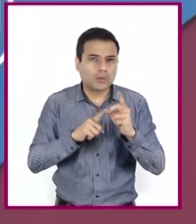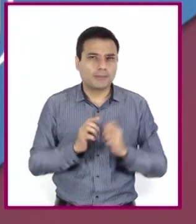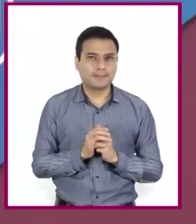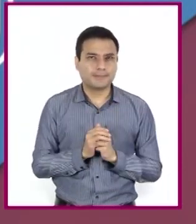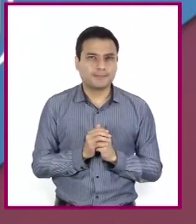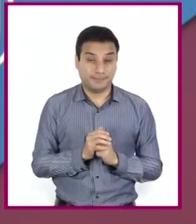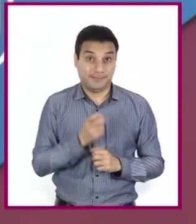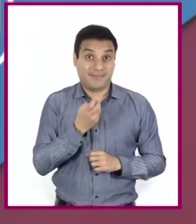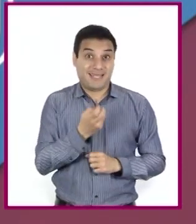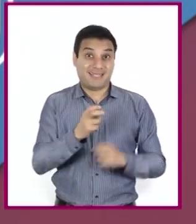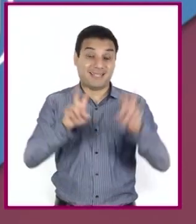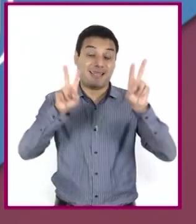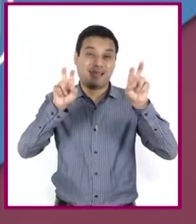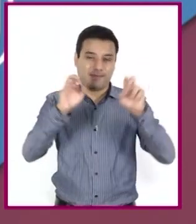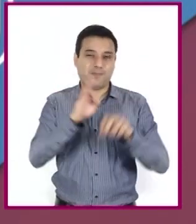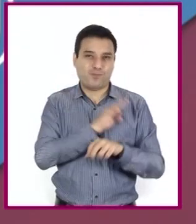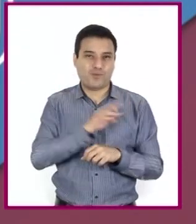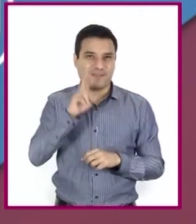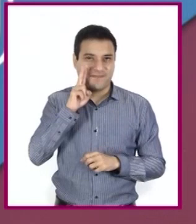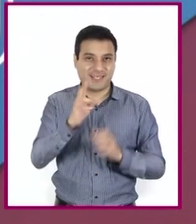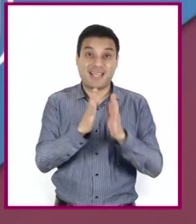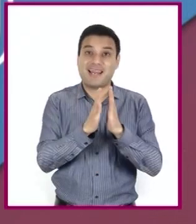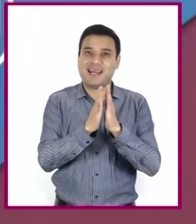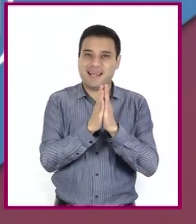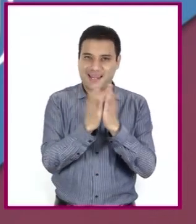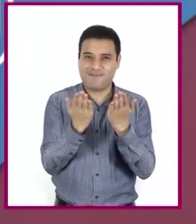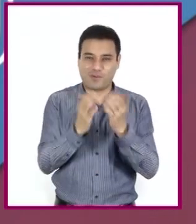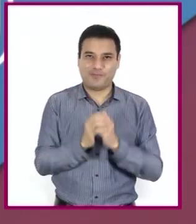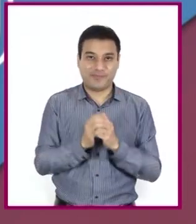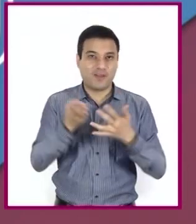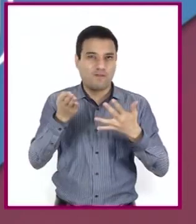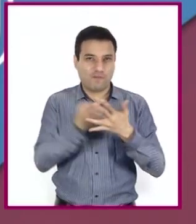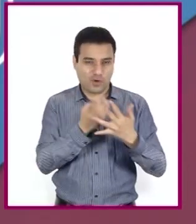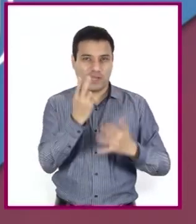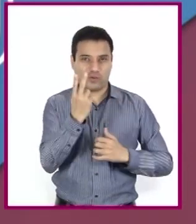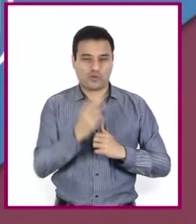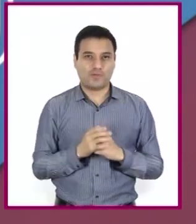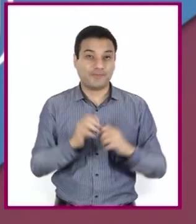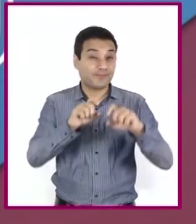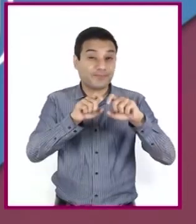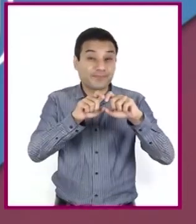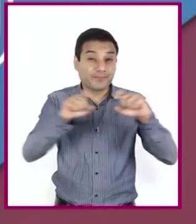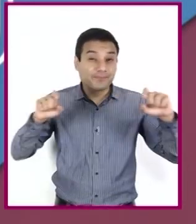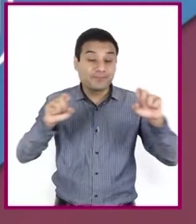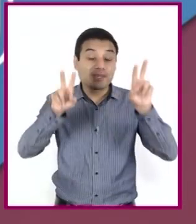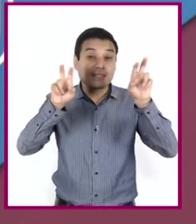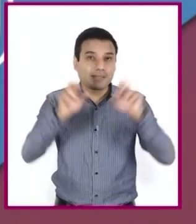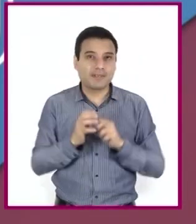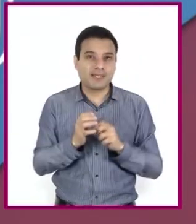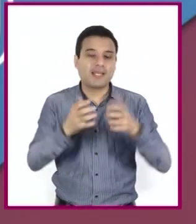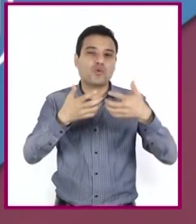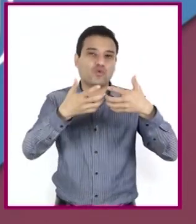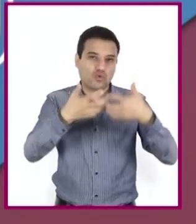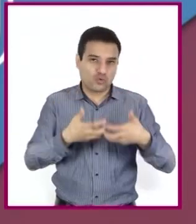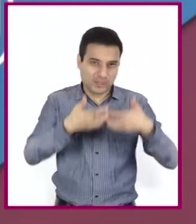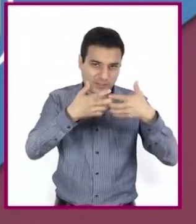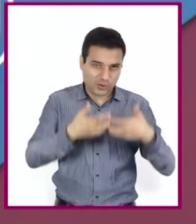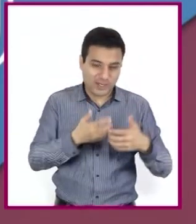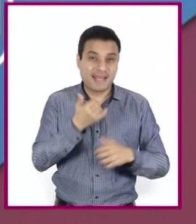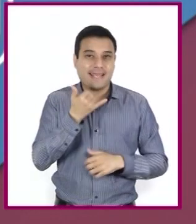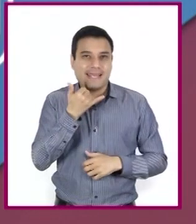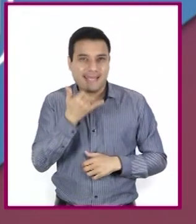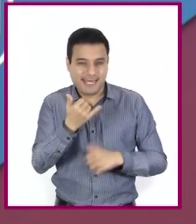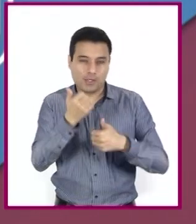Este tema lo podrán encontrar en su libro de texto bloque 2 en el apartado Industrialización y